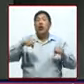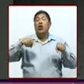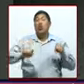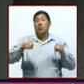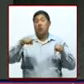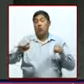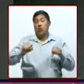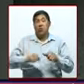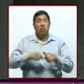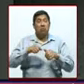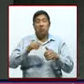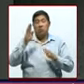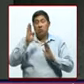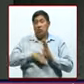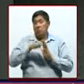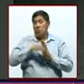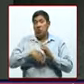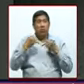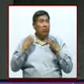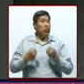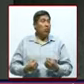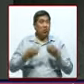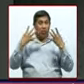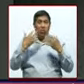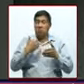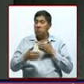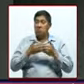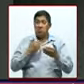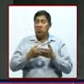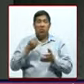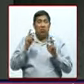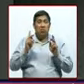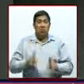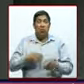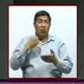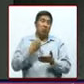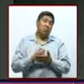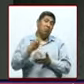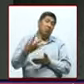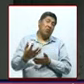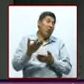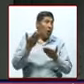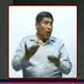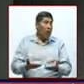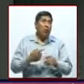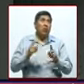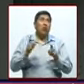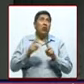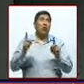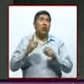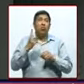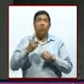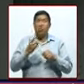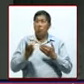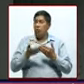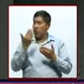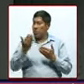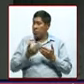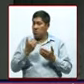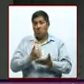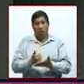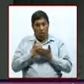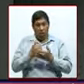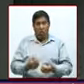cierto? Es accesible. Sí. Los precios han bajado tanto que cualquier persona puede comprar y poner. Hay de todo tipo, obviamente, ¿no? Pero uno sencillo creo que